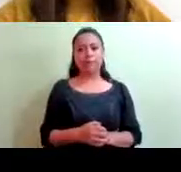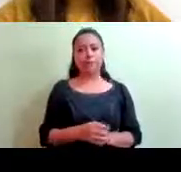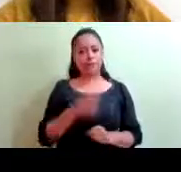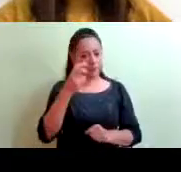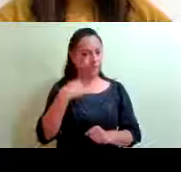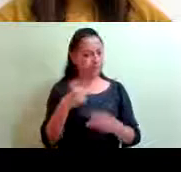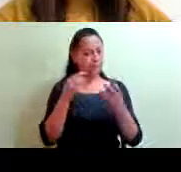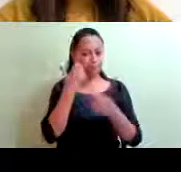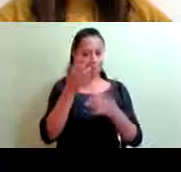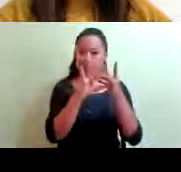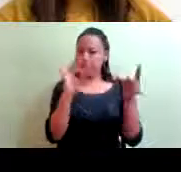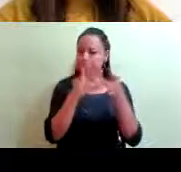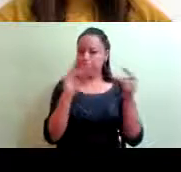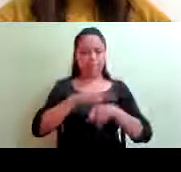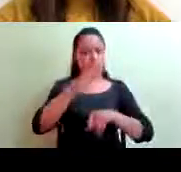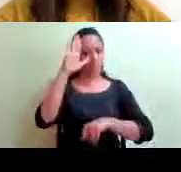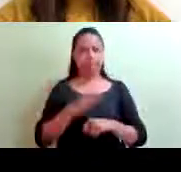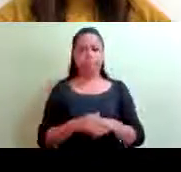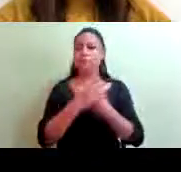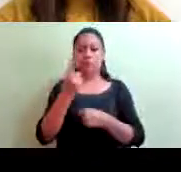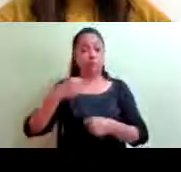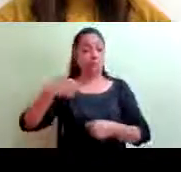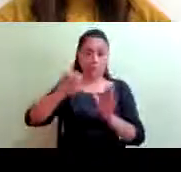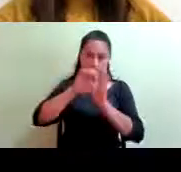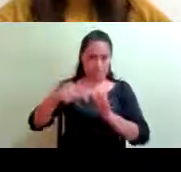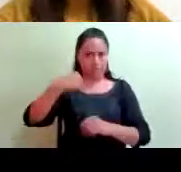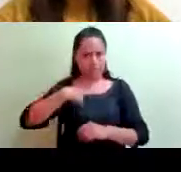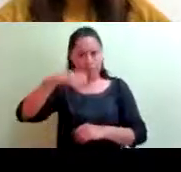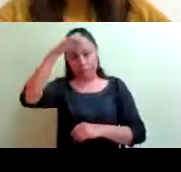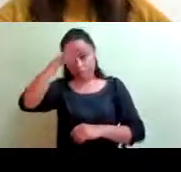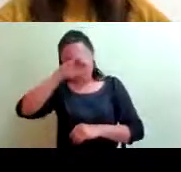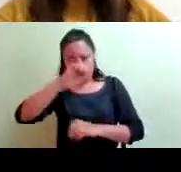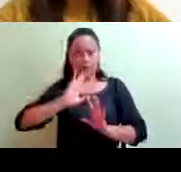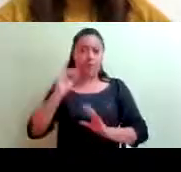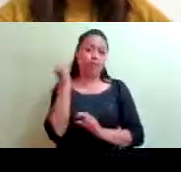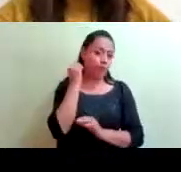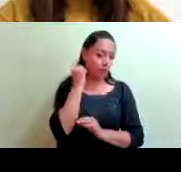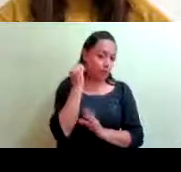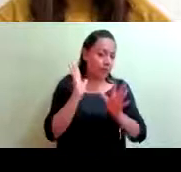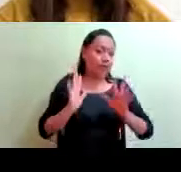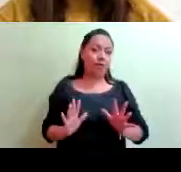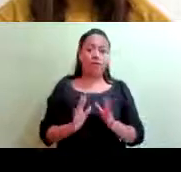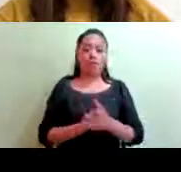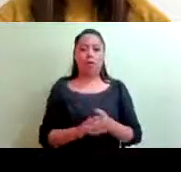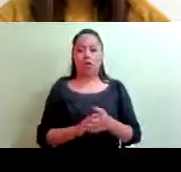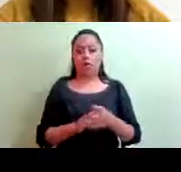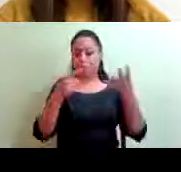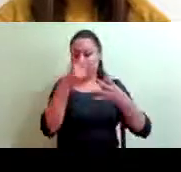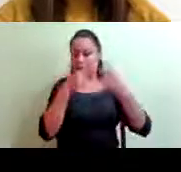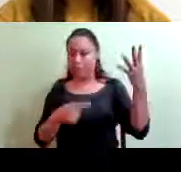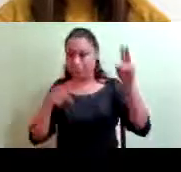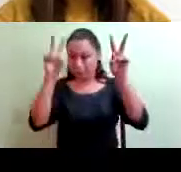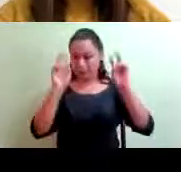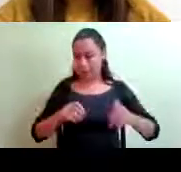enfatizar porque, aunque yo no soy experta, no soy abogada y no soy experta en cuestiones jurídicas, sí encuentro